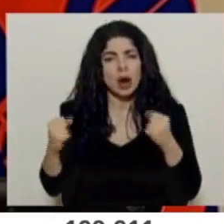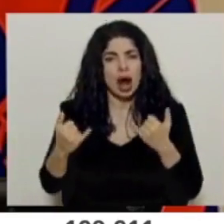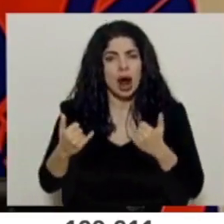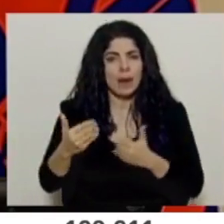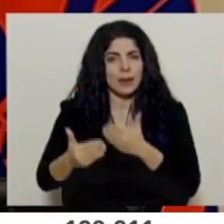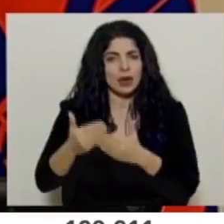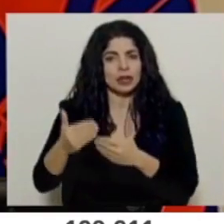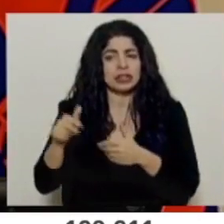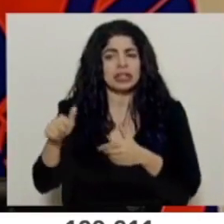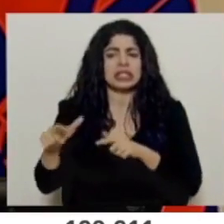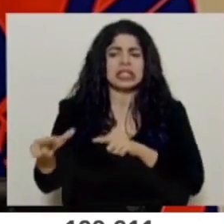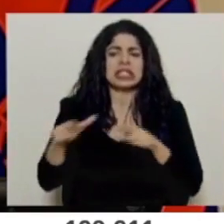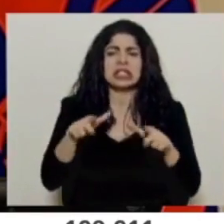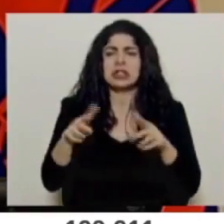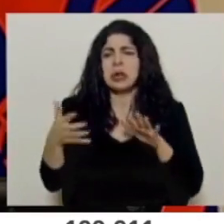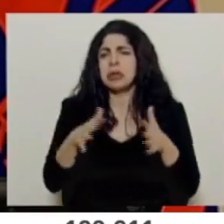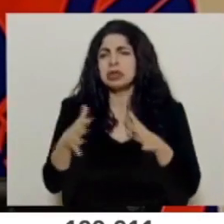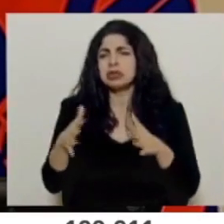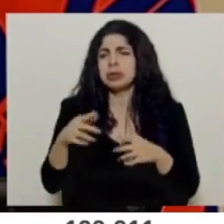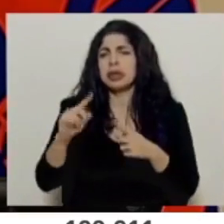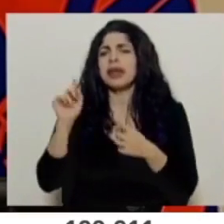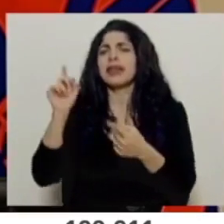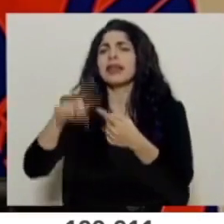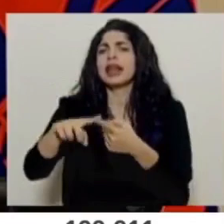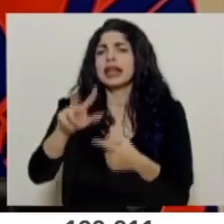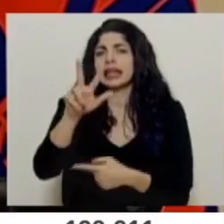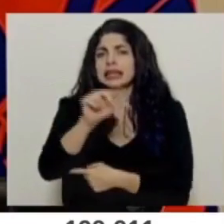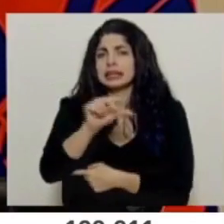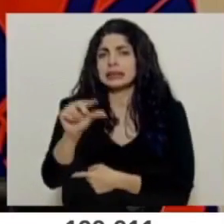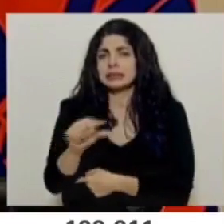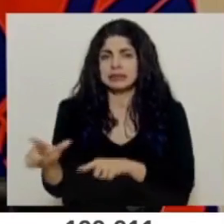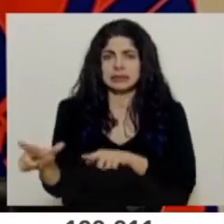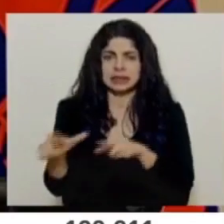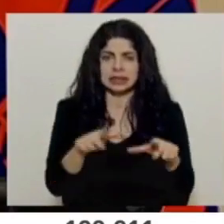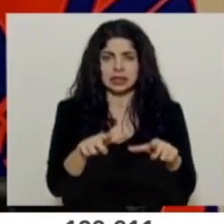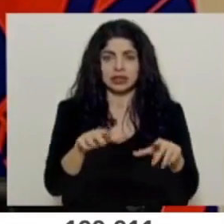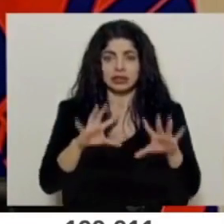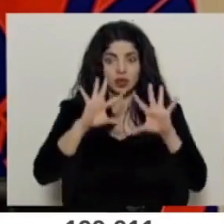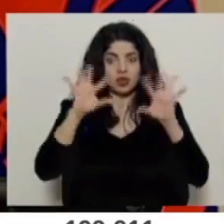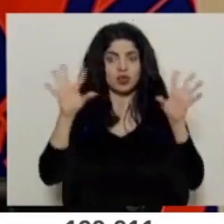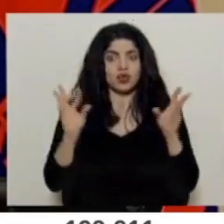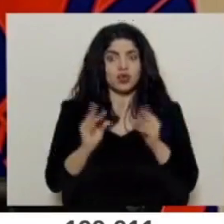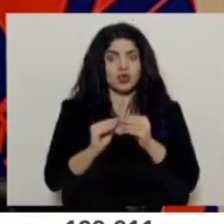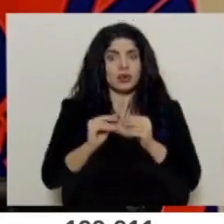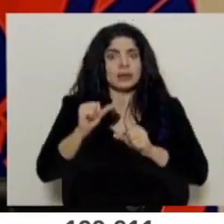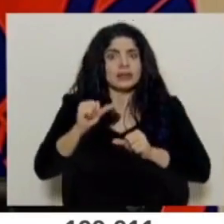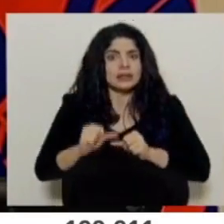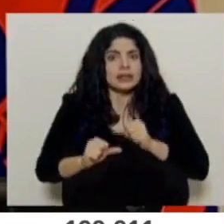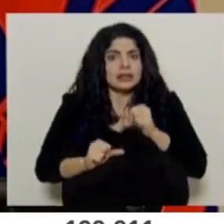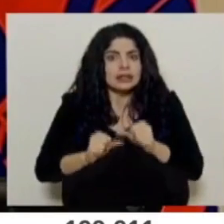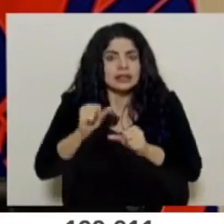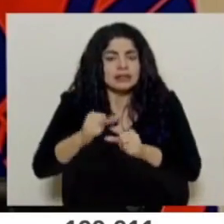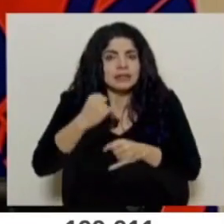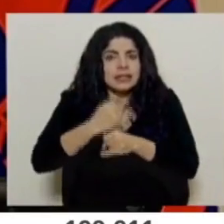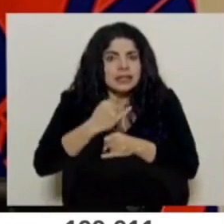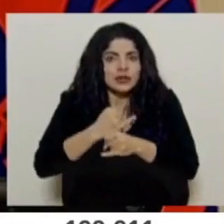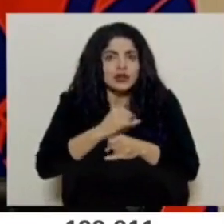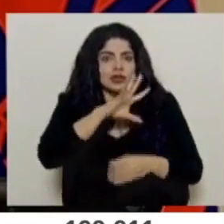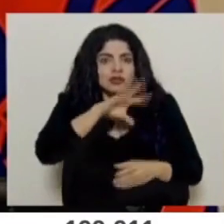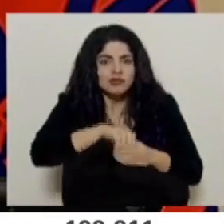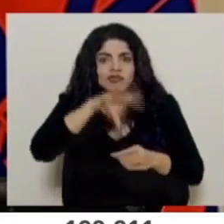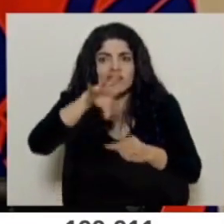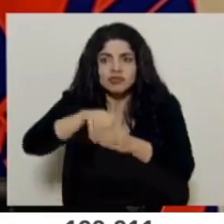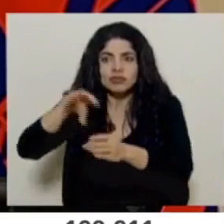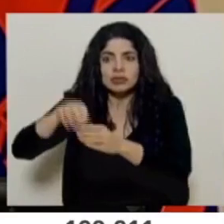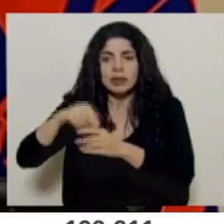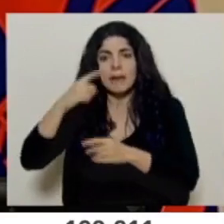mencioné, aproximadamente en 3 semanas. Este es parte de los esfuerzos que se desarrollan interinstitucionalmente para